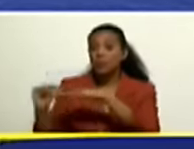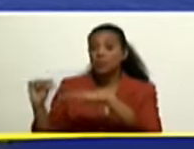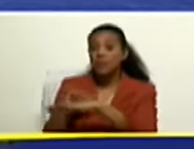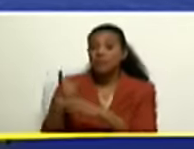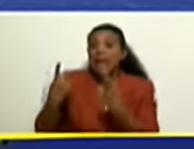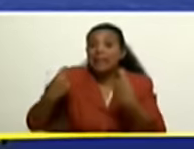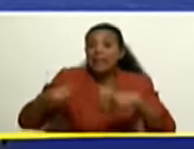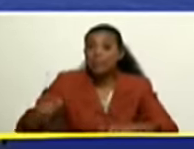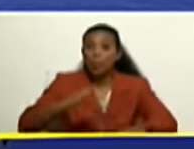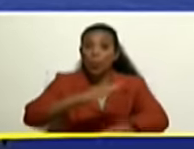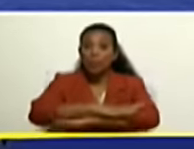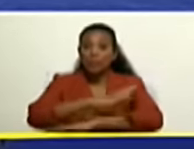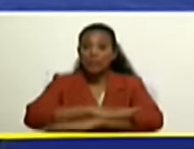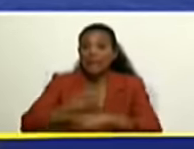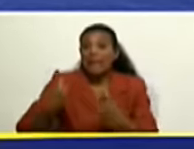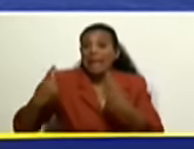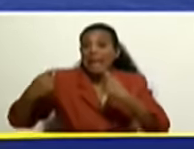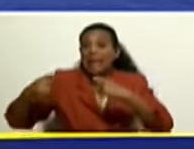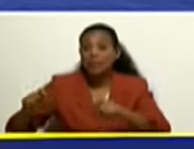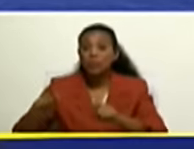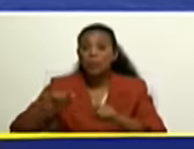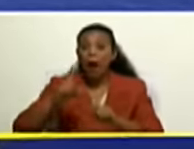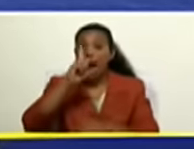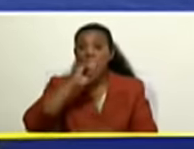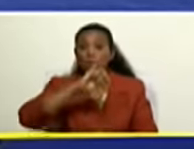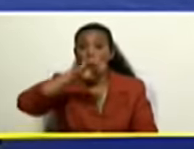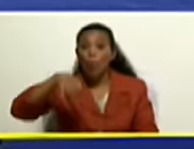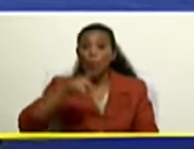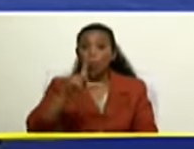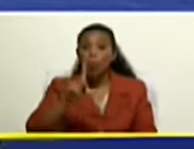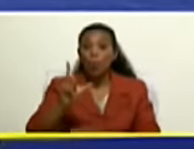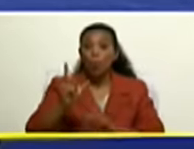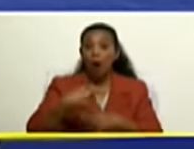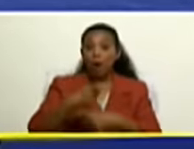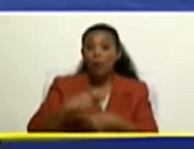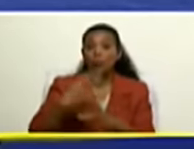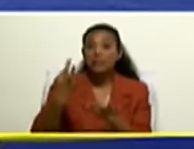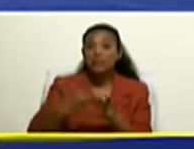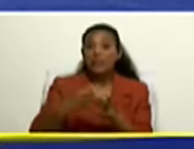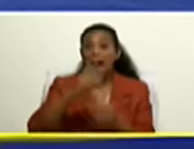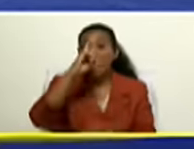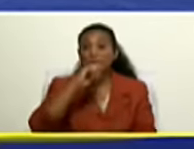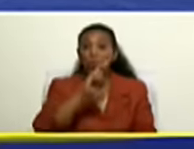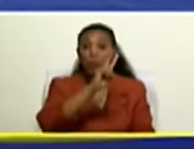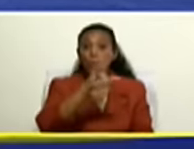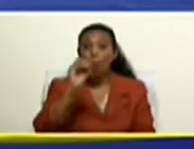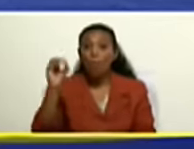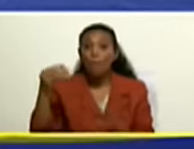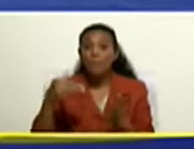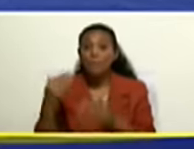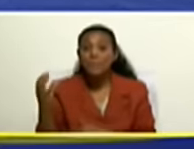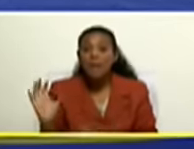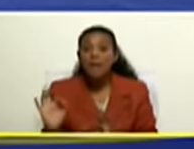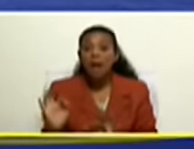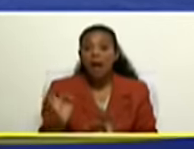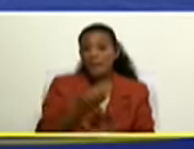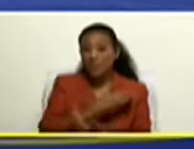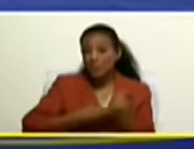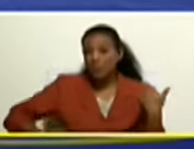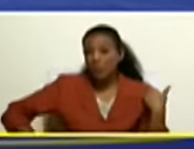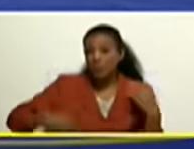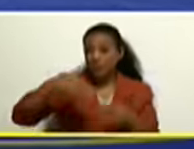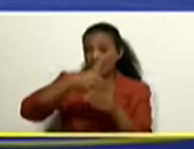intentó en julio, agosto, septiembre del año 2000, en pleno periodo electoral